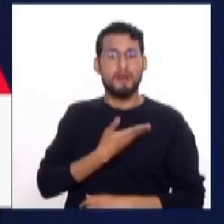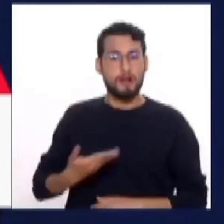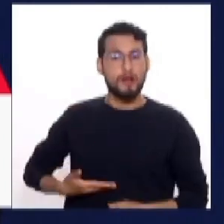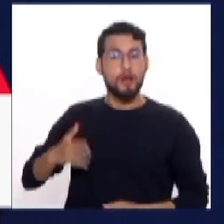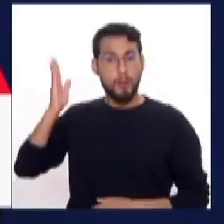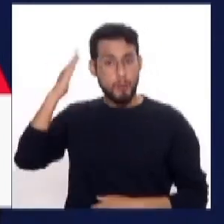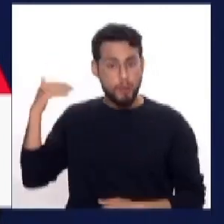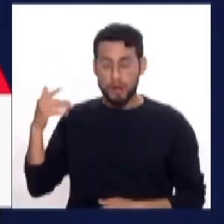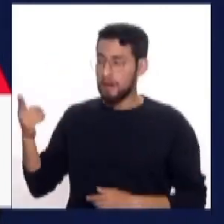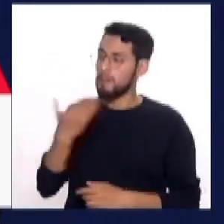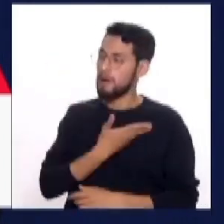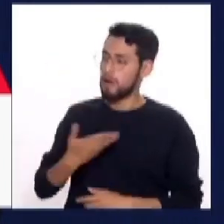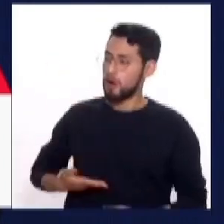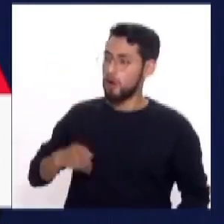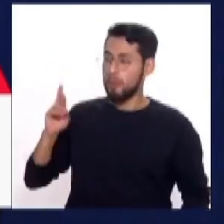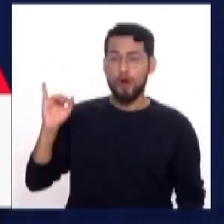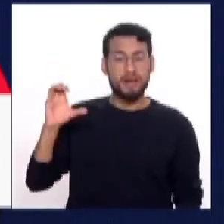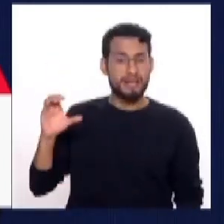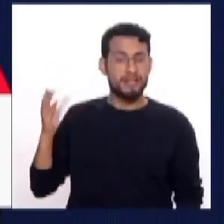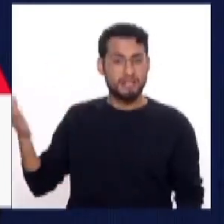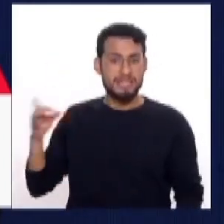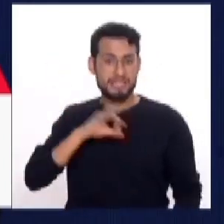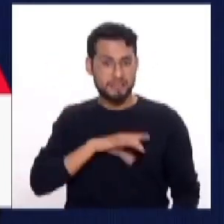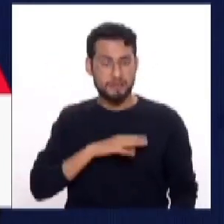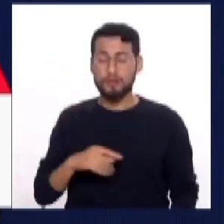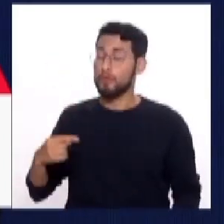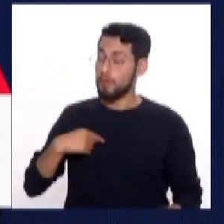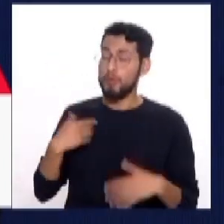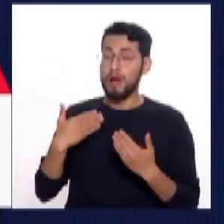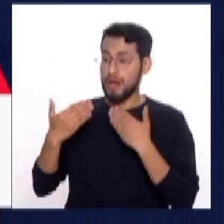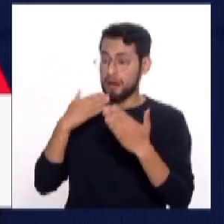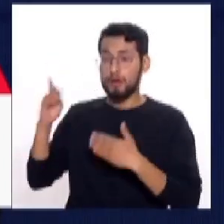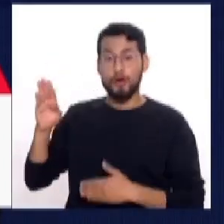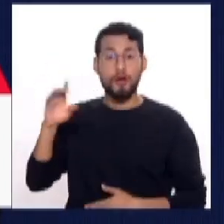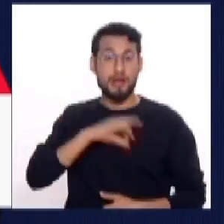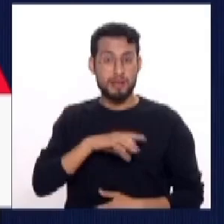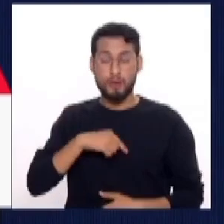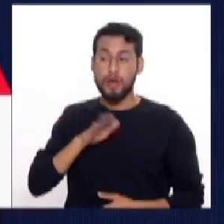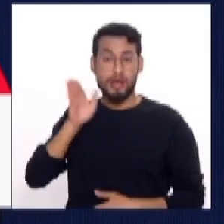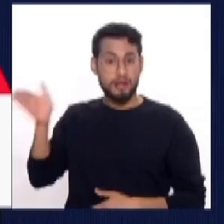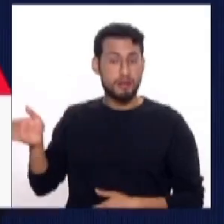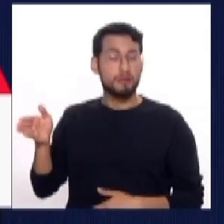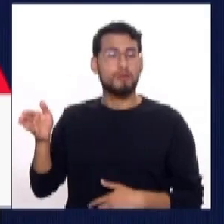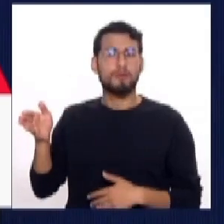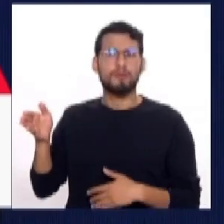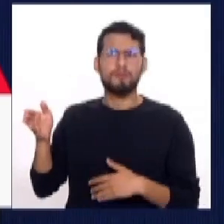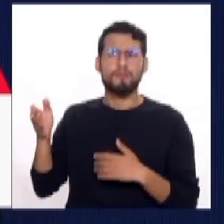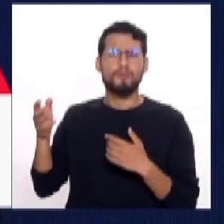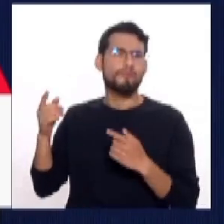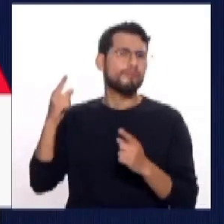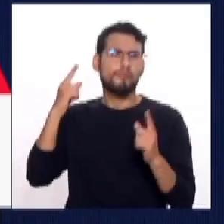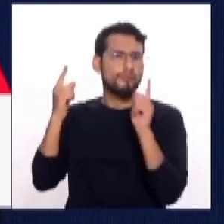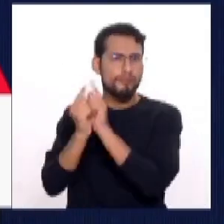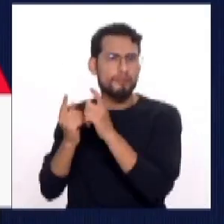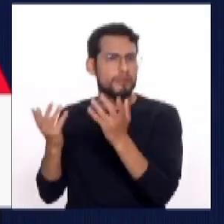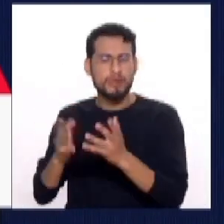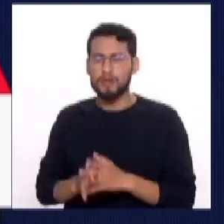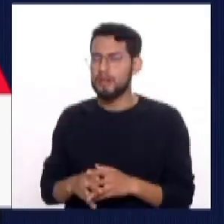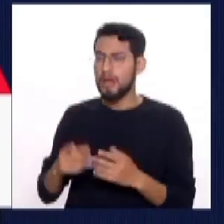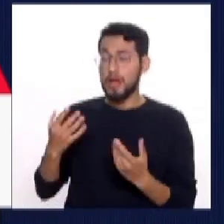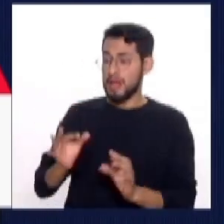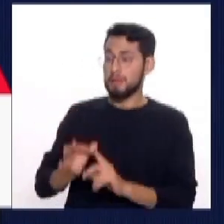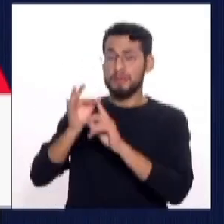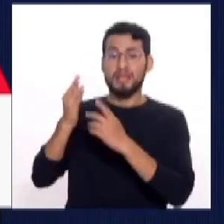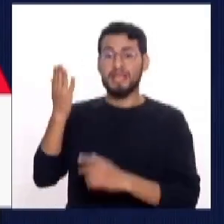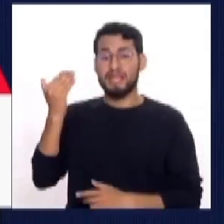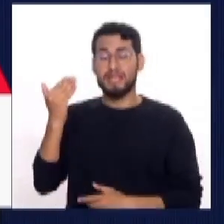y el presidente borich chile yo estuve con el presidente borich en Chile con motivo de un día muy